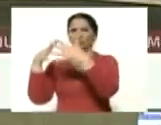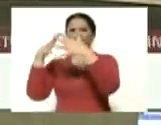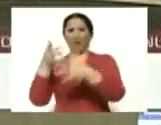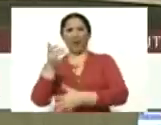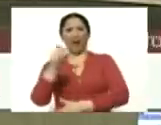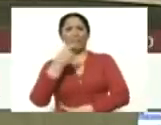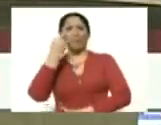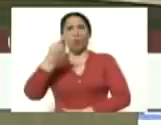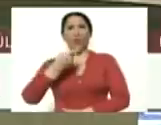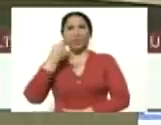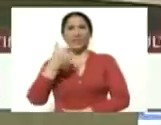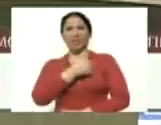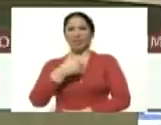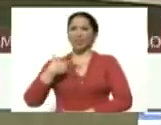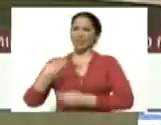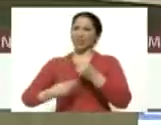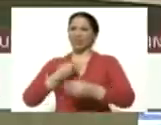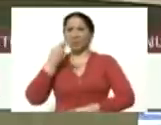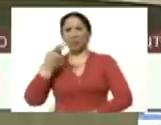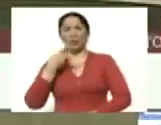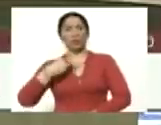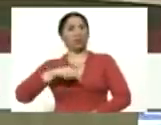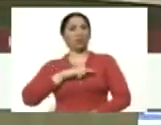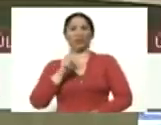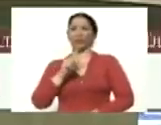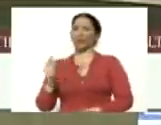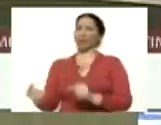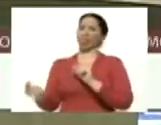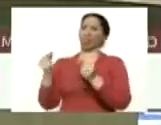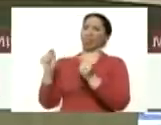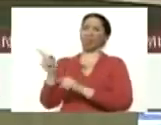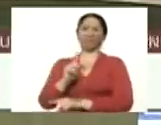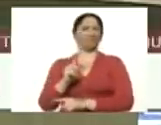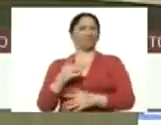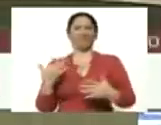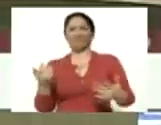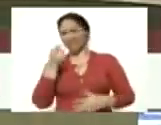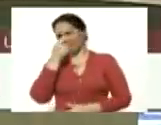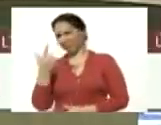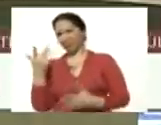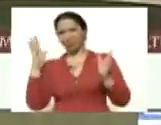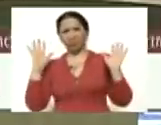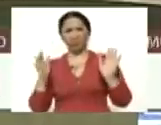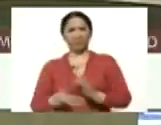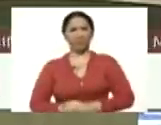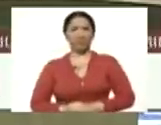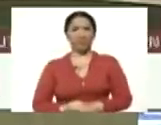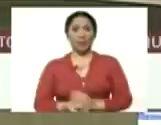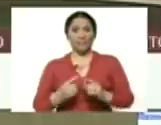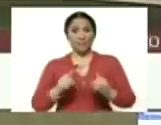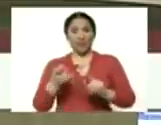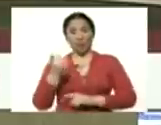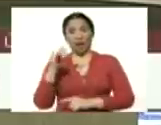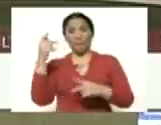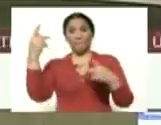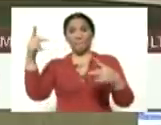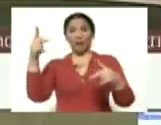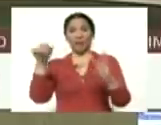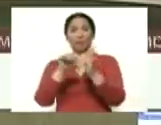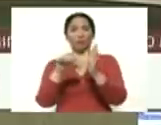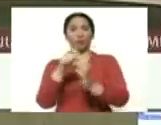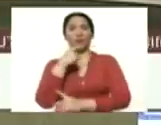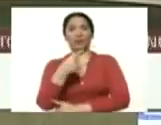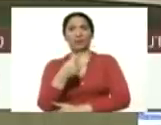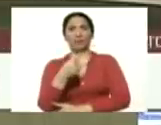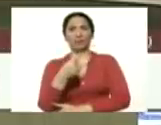supuesto, quieren hacer política. Nosotros no vamos a entrar, repito, en polémicas estériles. Pero hay un párrafo donde dice,